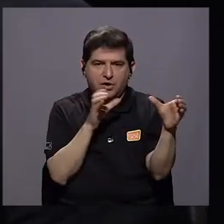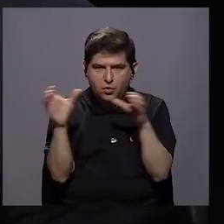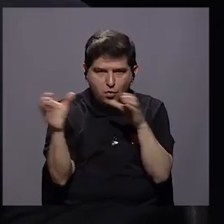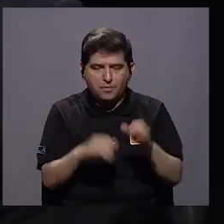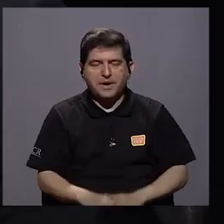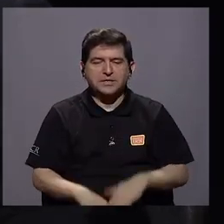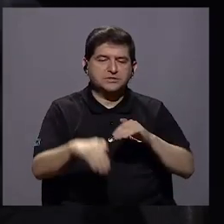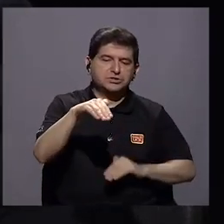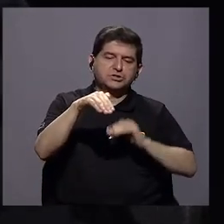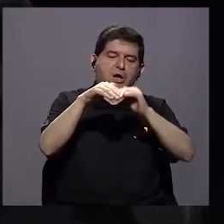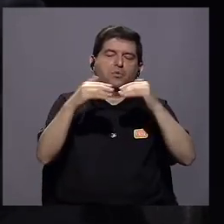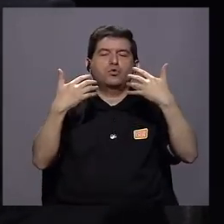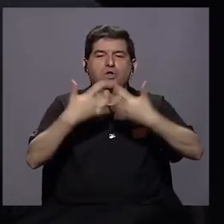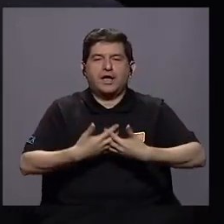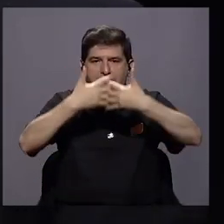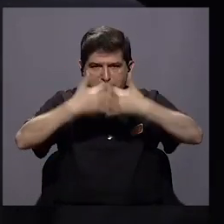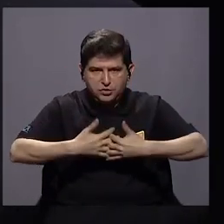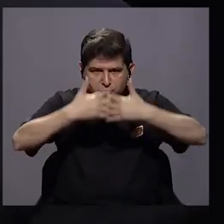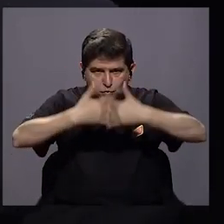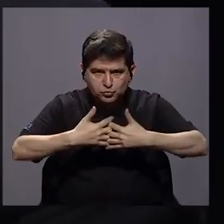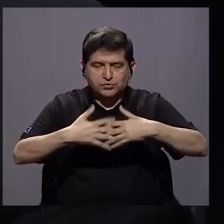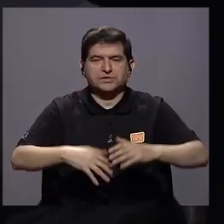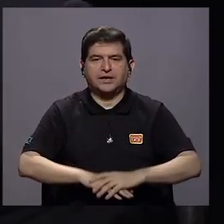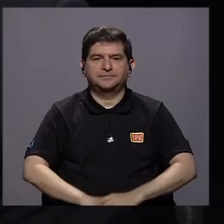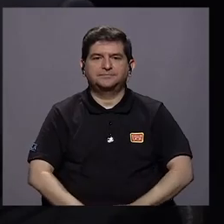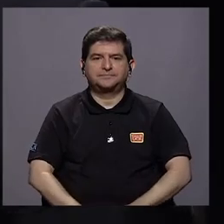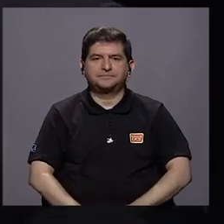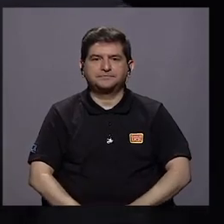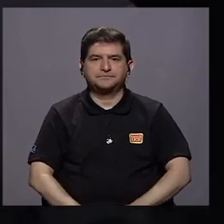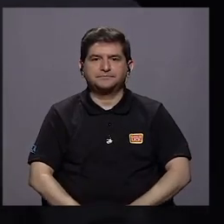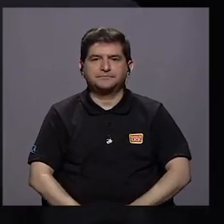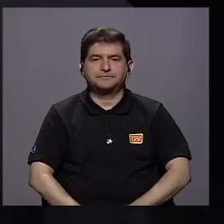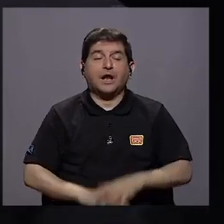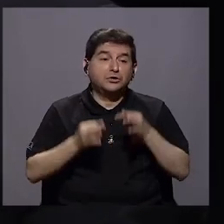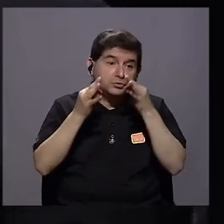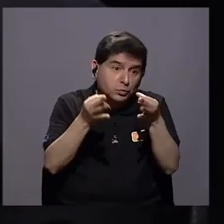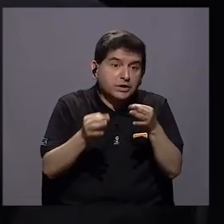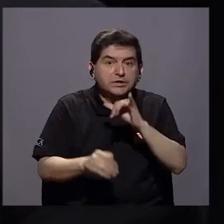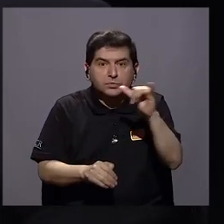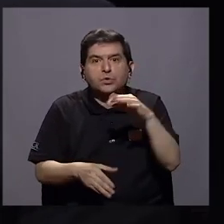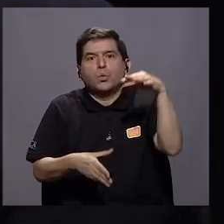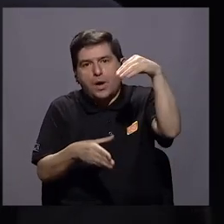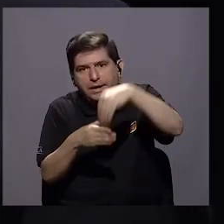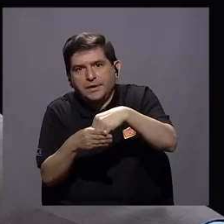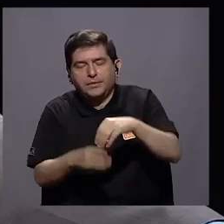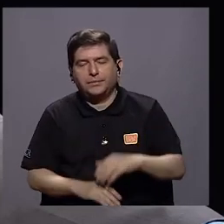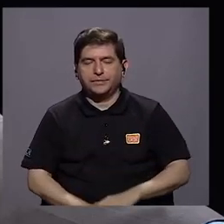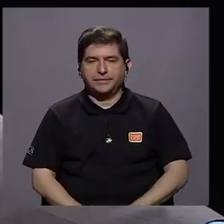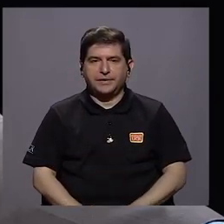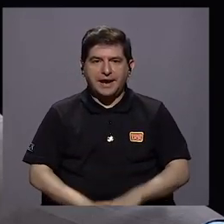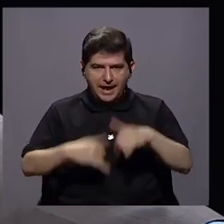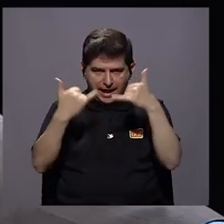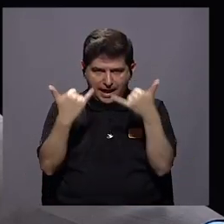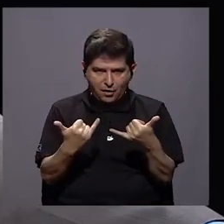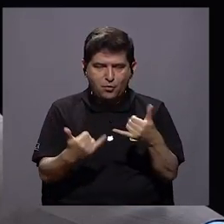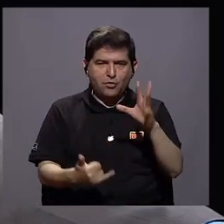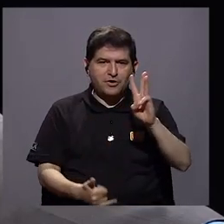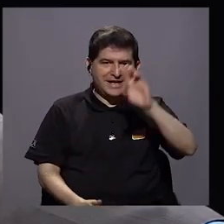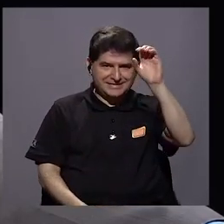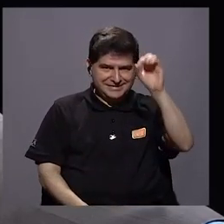comercios, sus bodegas, su industria, en fin, turismo, todo. Se llegó a hoy a